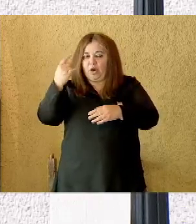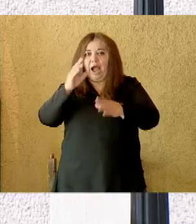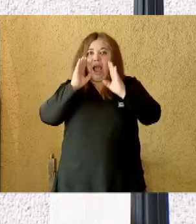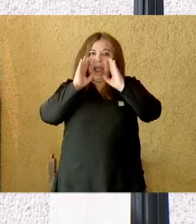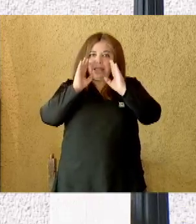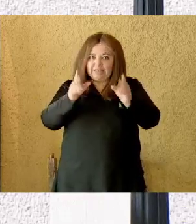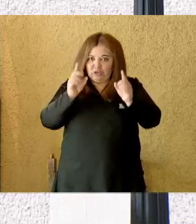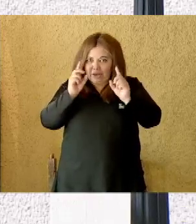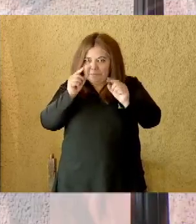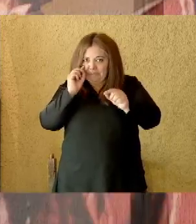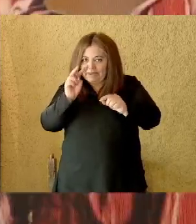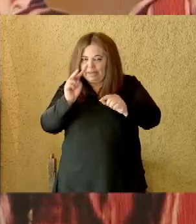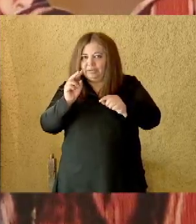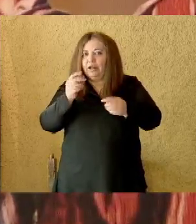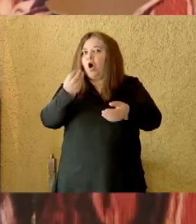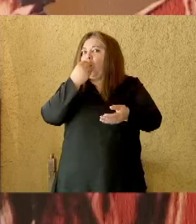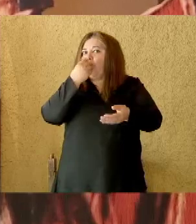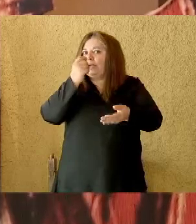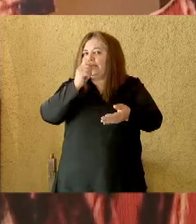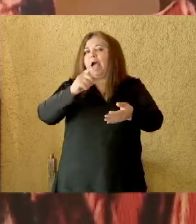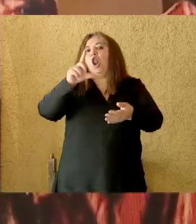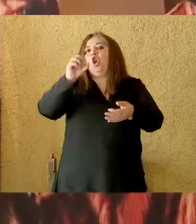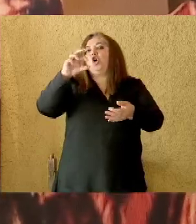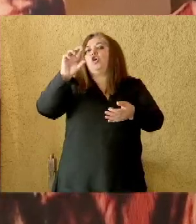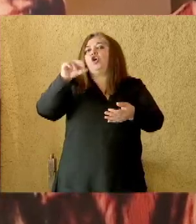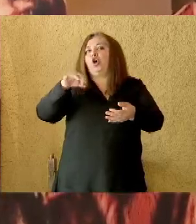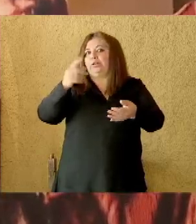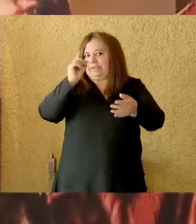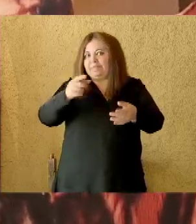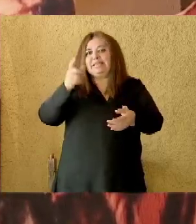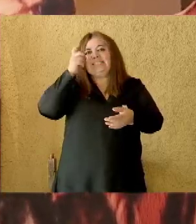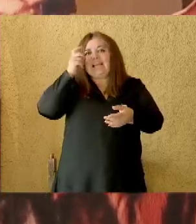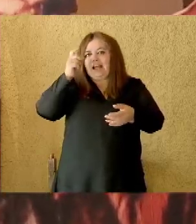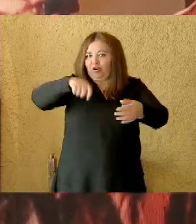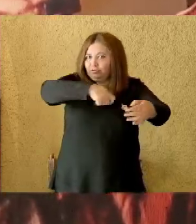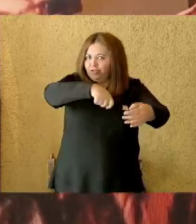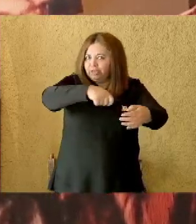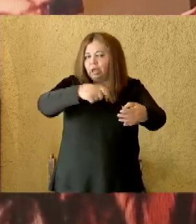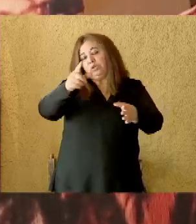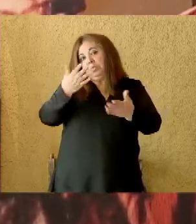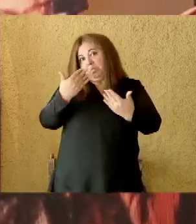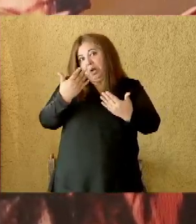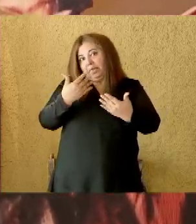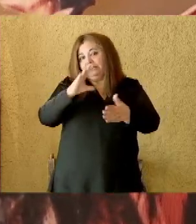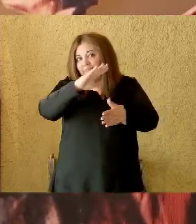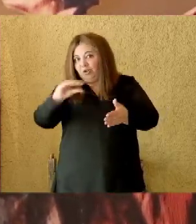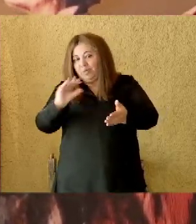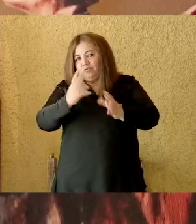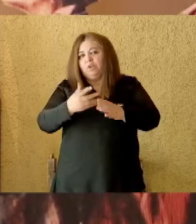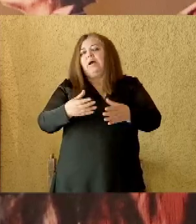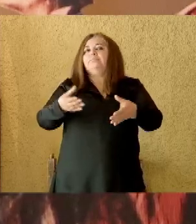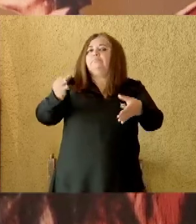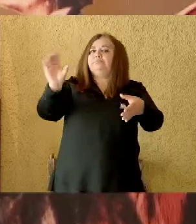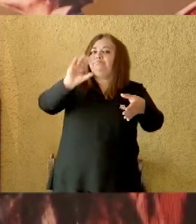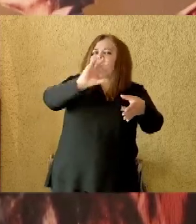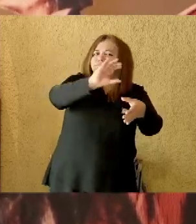una receta clásica del locro desde San Carlos, que la pueden aplicar seguramente si están en el momento de cocinar, de condimentar un locro.